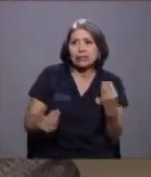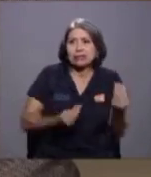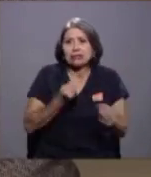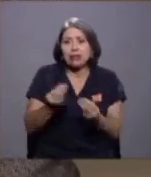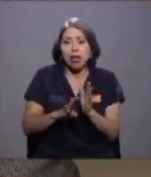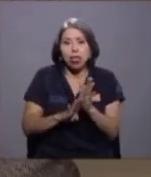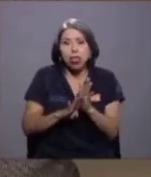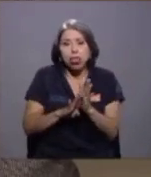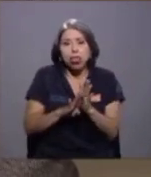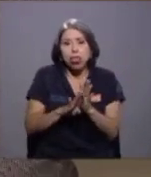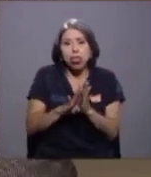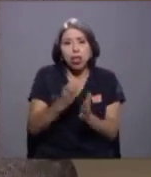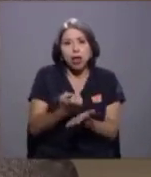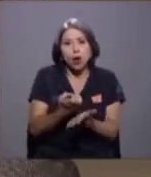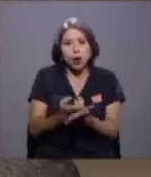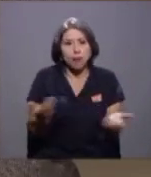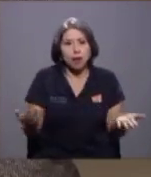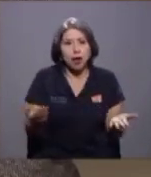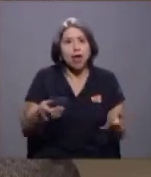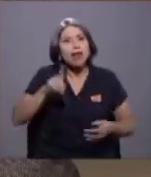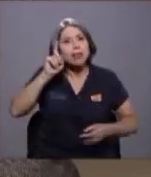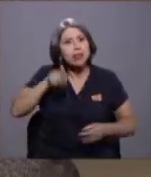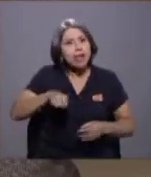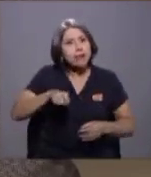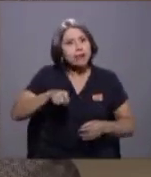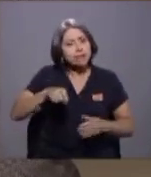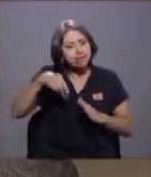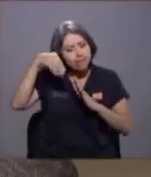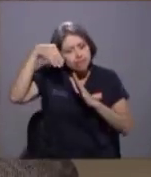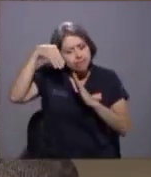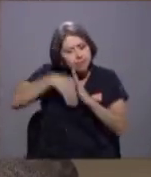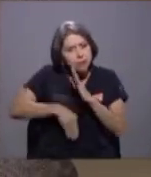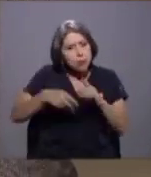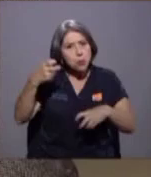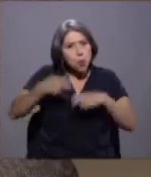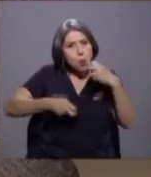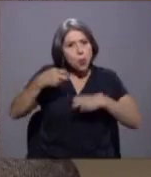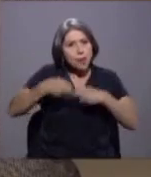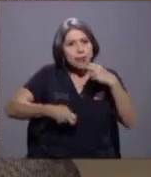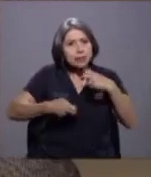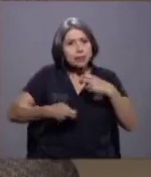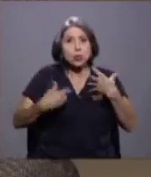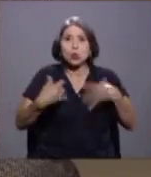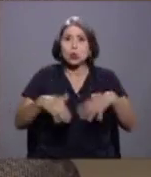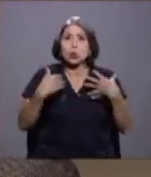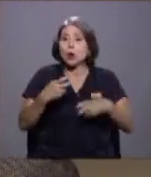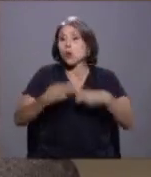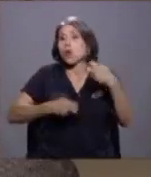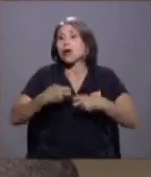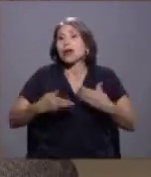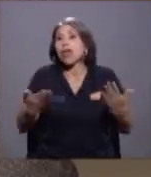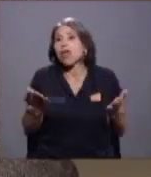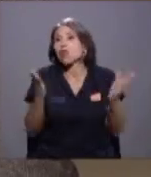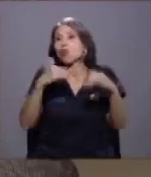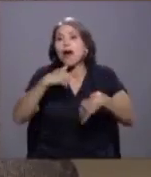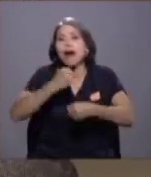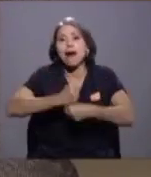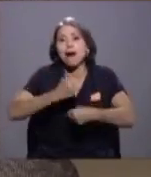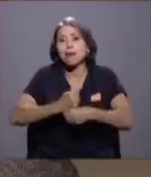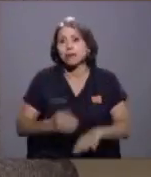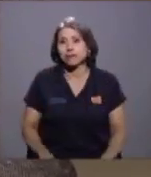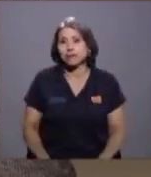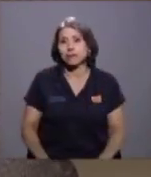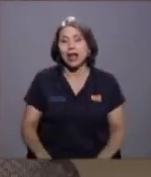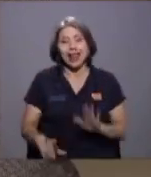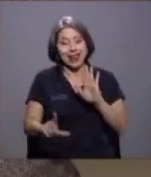desaceleración económica. Tenemos que entrarle a los problemas de fondo, ¿verdad? Entonces, tenemos un grave problema de desempleo. Tenemos una regulación